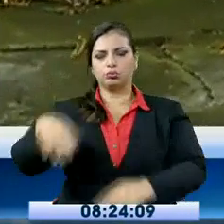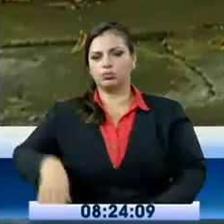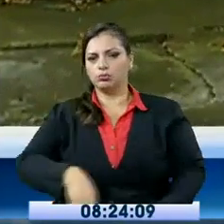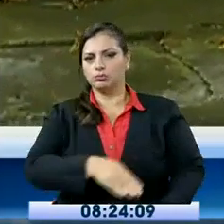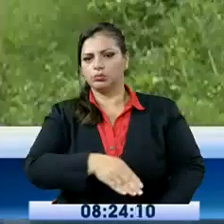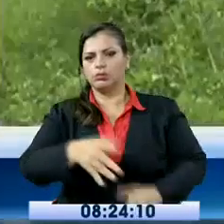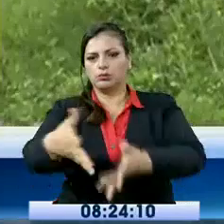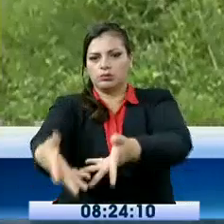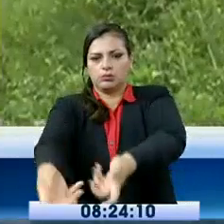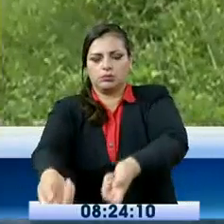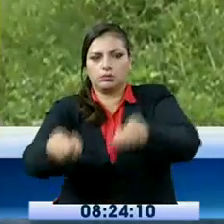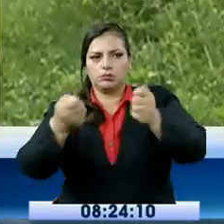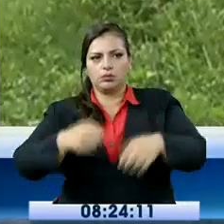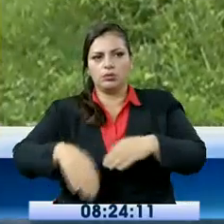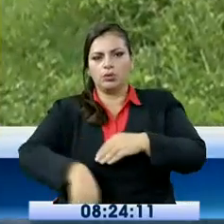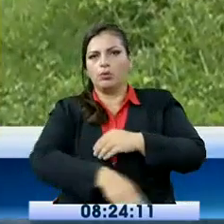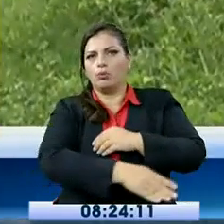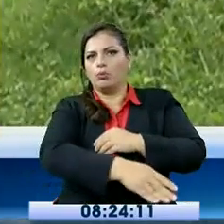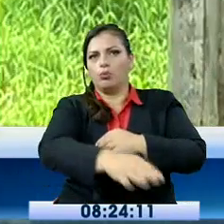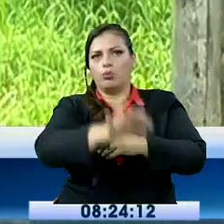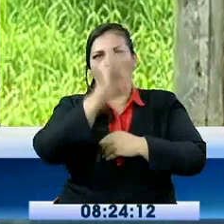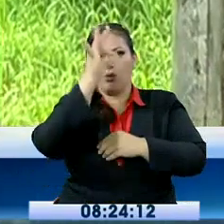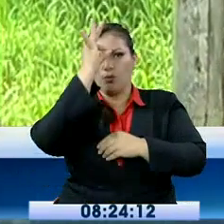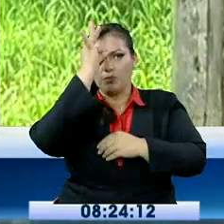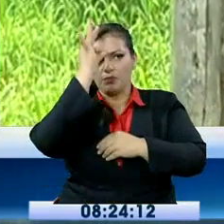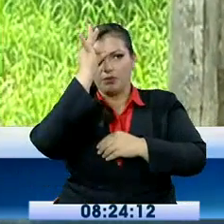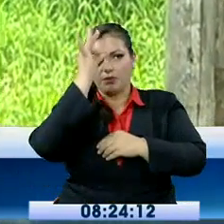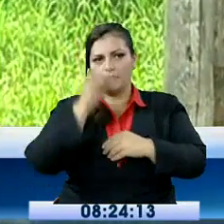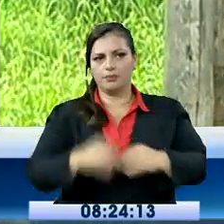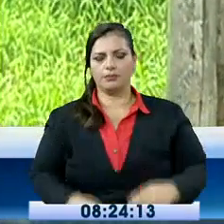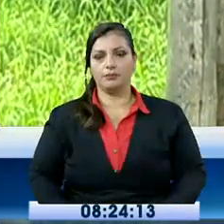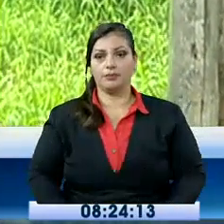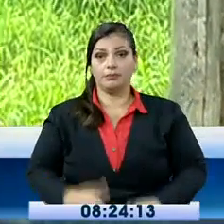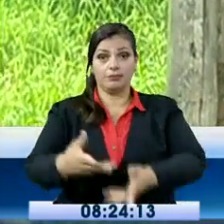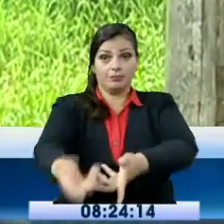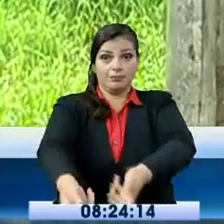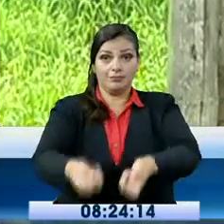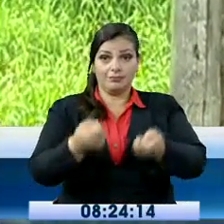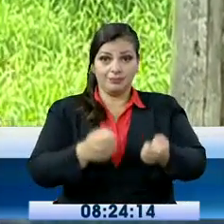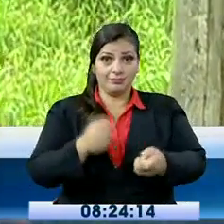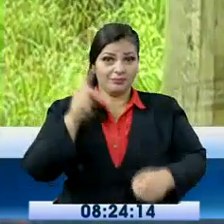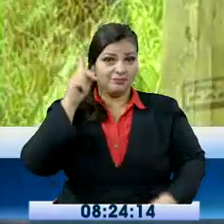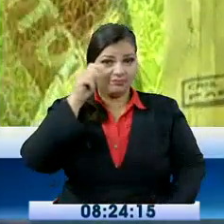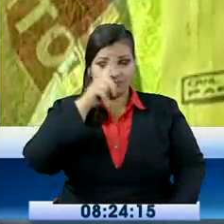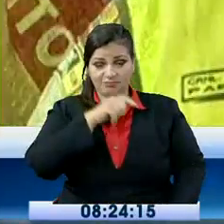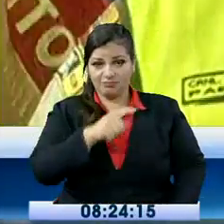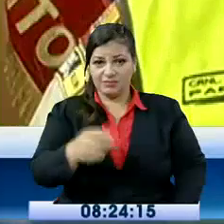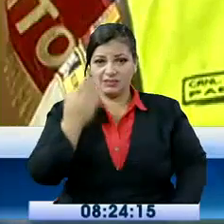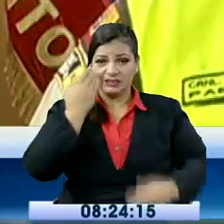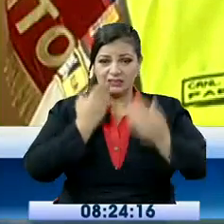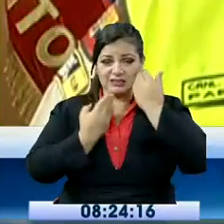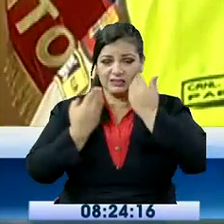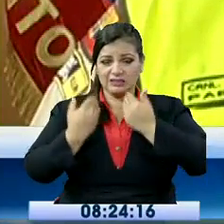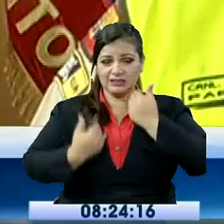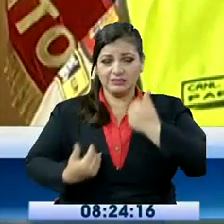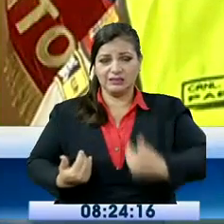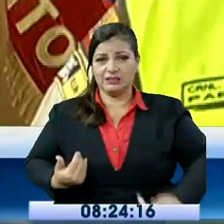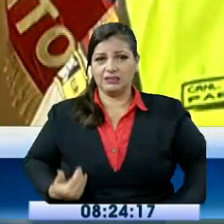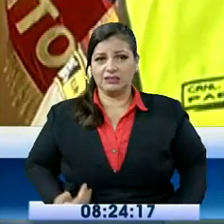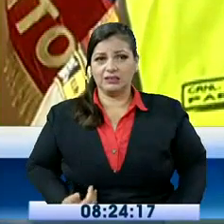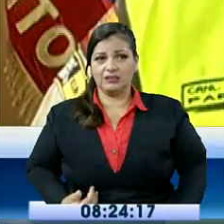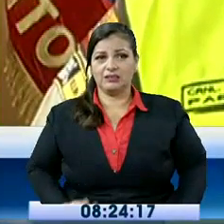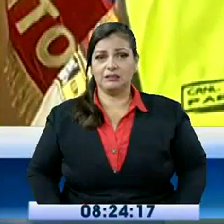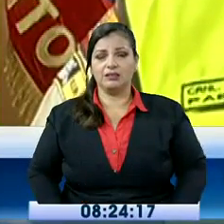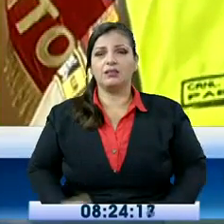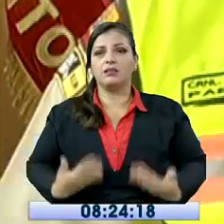trasladado hasta una casa de salud. Y no podía sacarlo porque estaba bien mal herido el señor. Y es trasladado hasta el